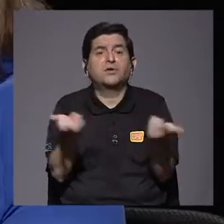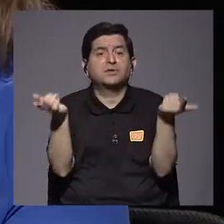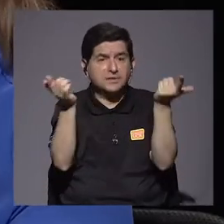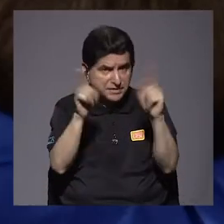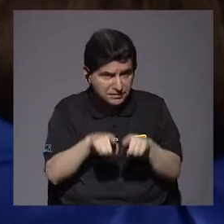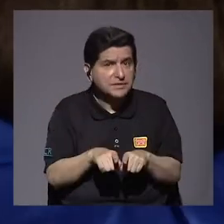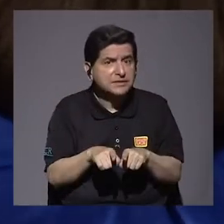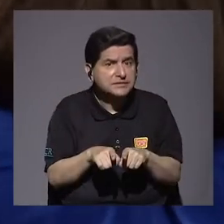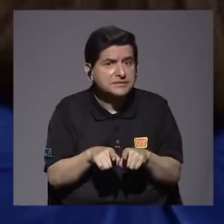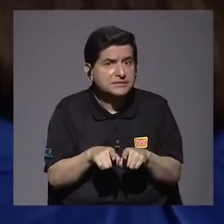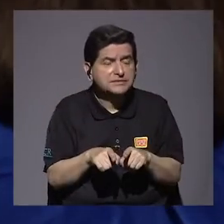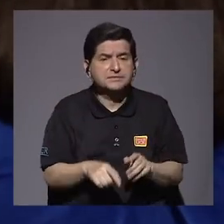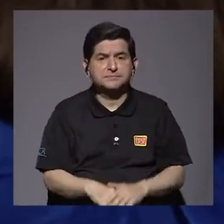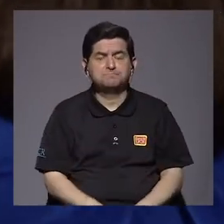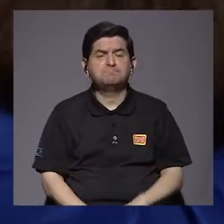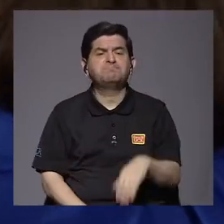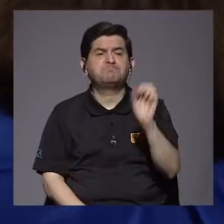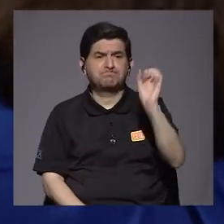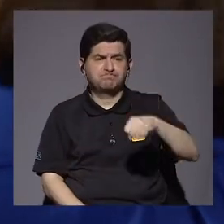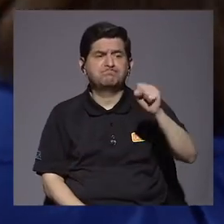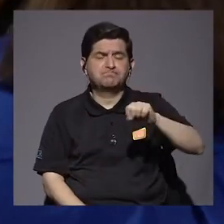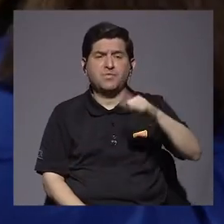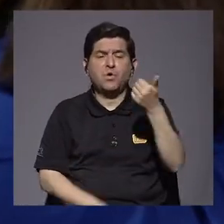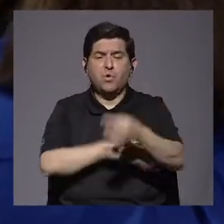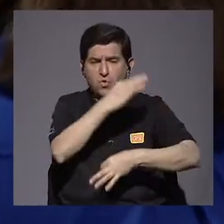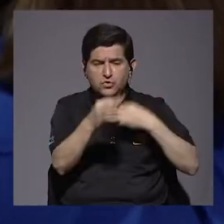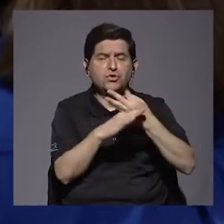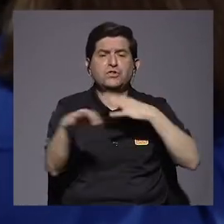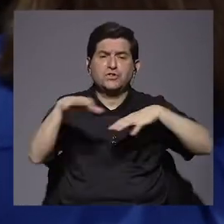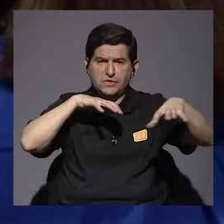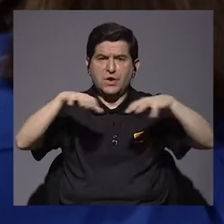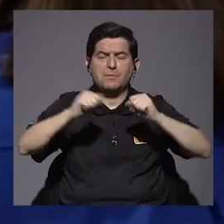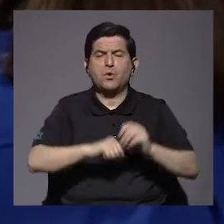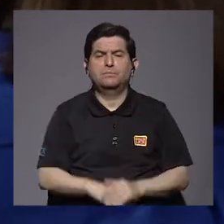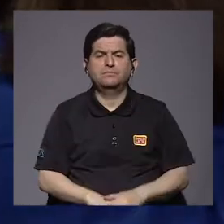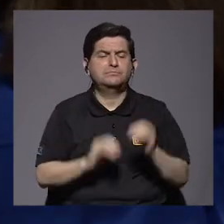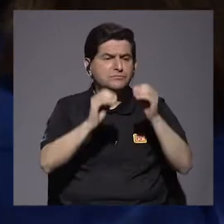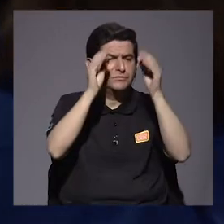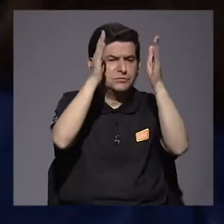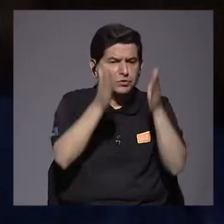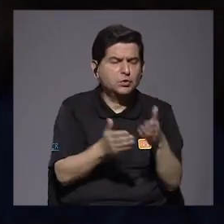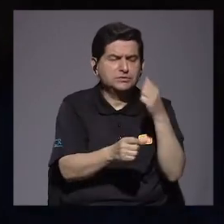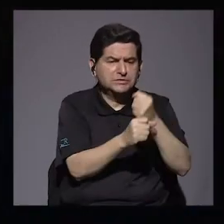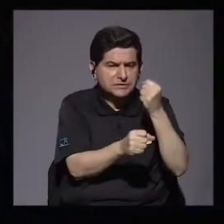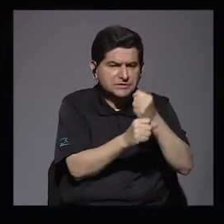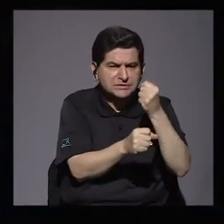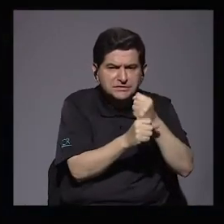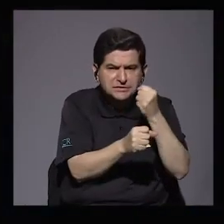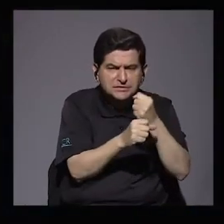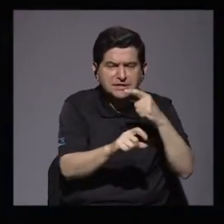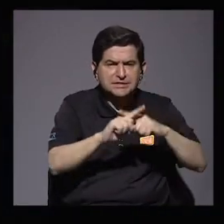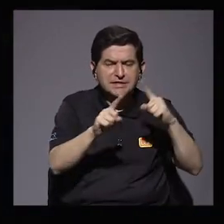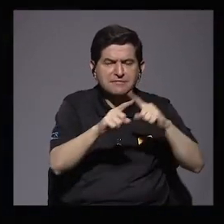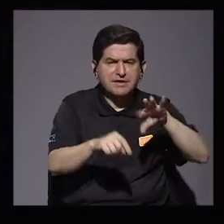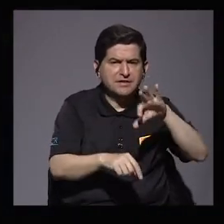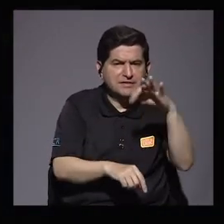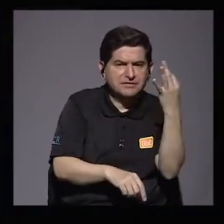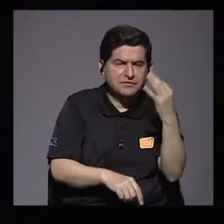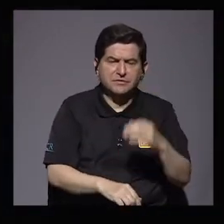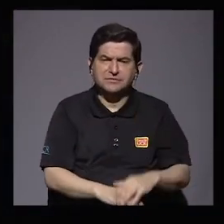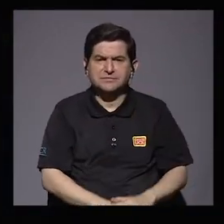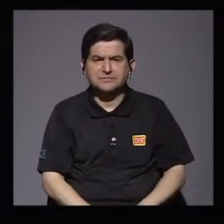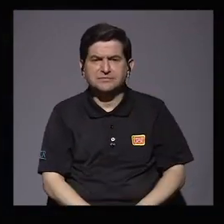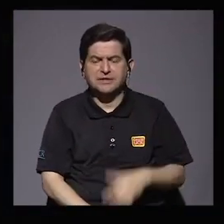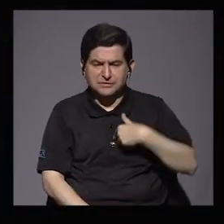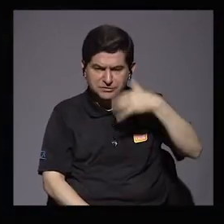suceder. Entonces, en ese sentido, sí hay otros tipos de acciones docentes que hay que trabajarlas de otras maneras.